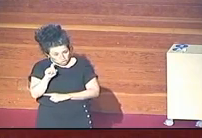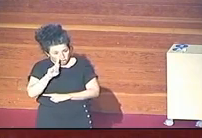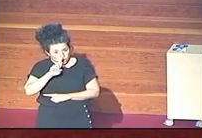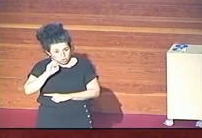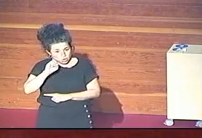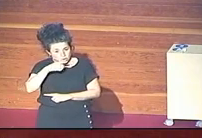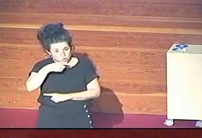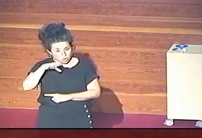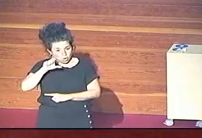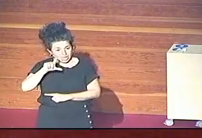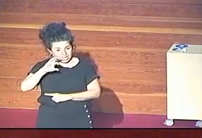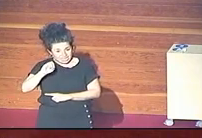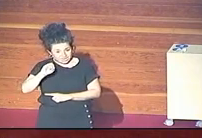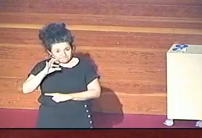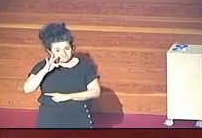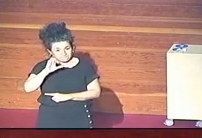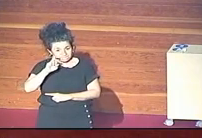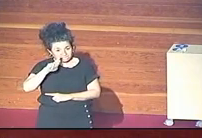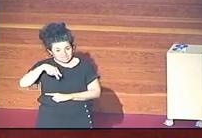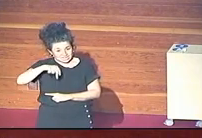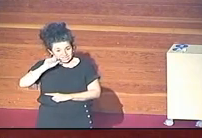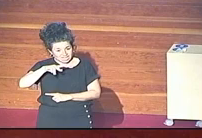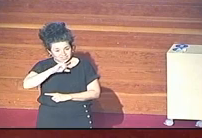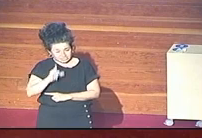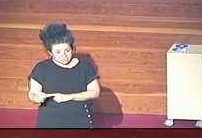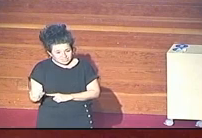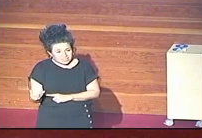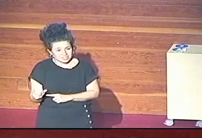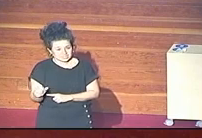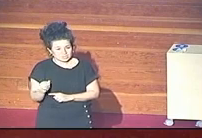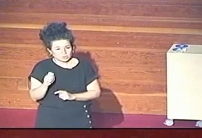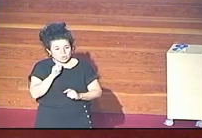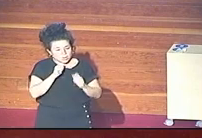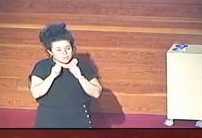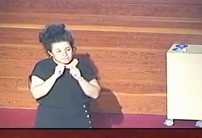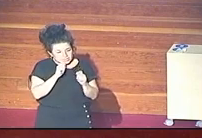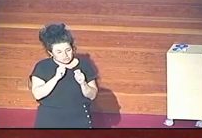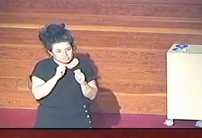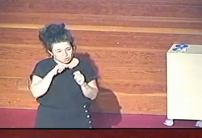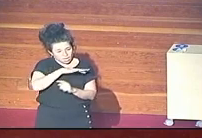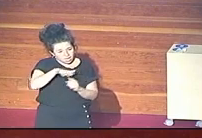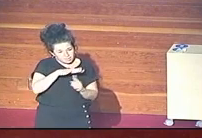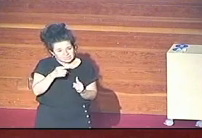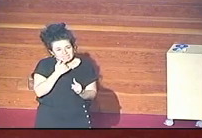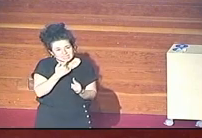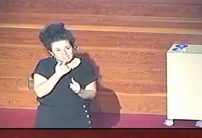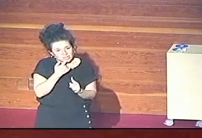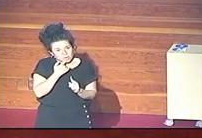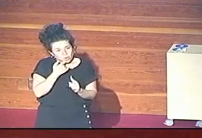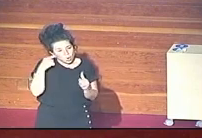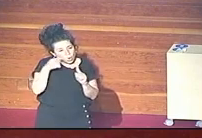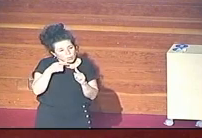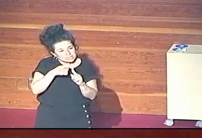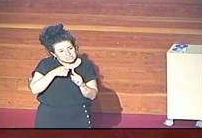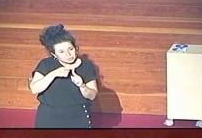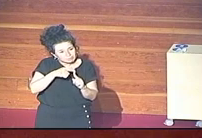en la definición de periodismo ambiental la finalidad de conseguir la sostenibilidad no sustentabilidad porque al final